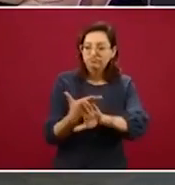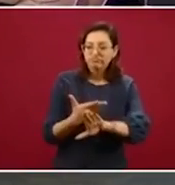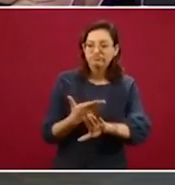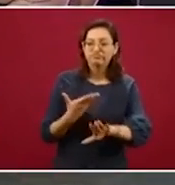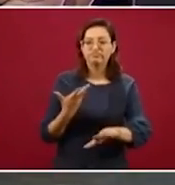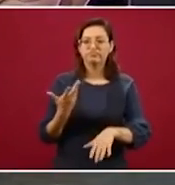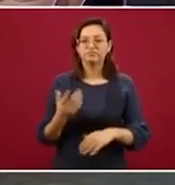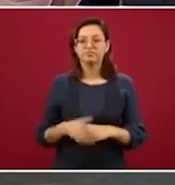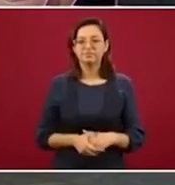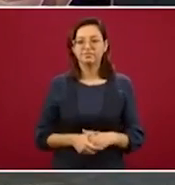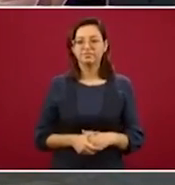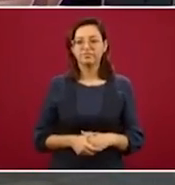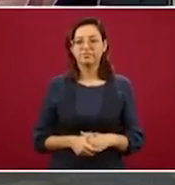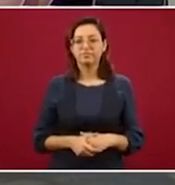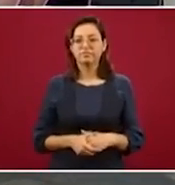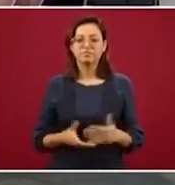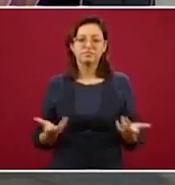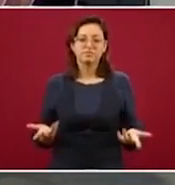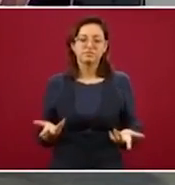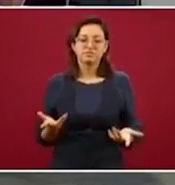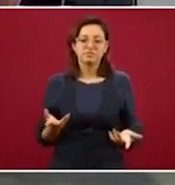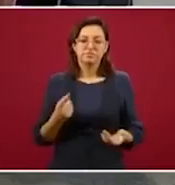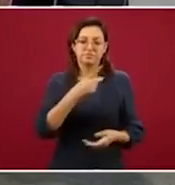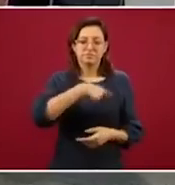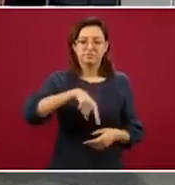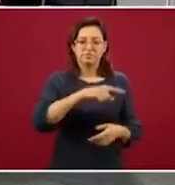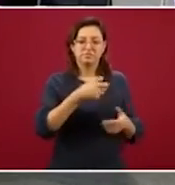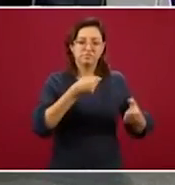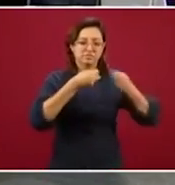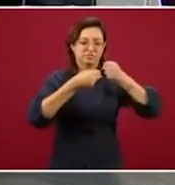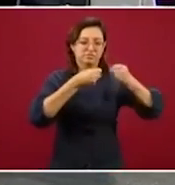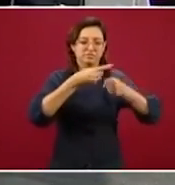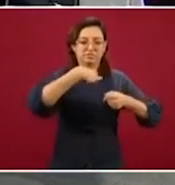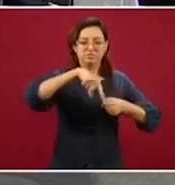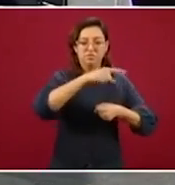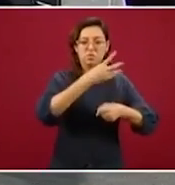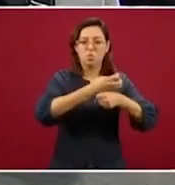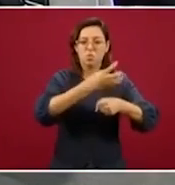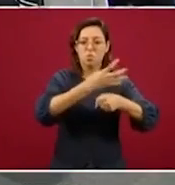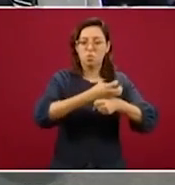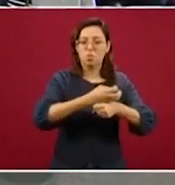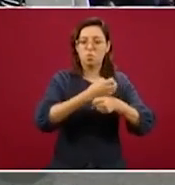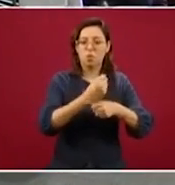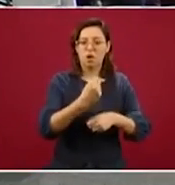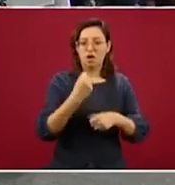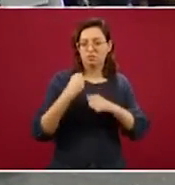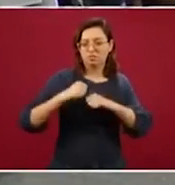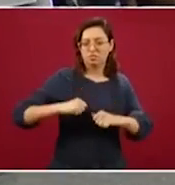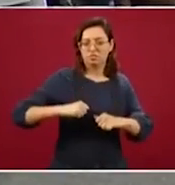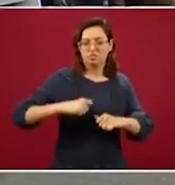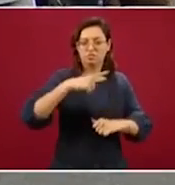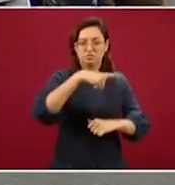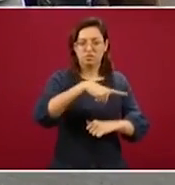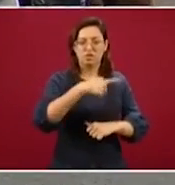por eso era el cuarto poder y usaban la